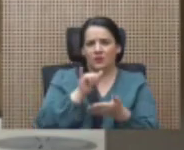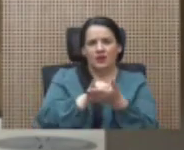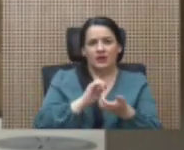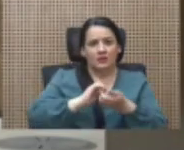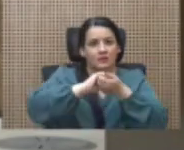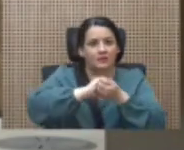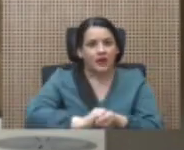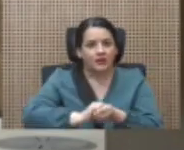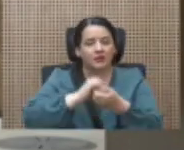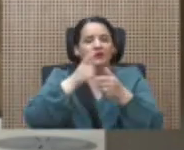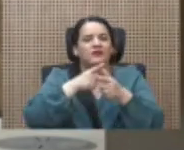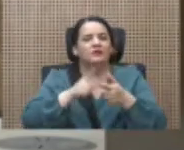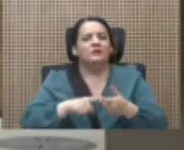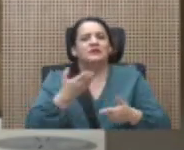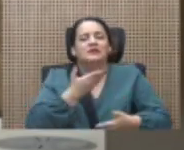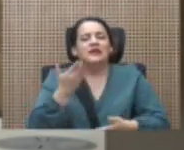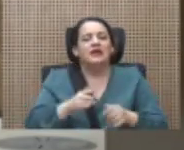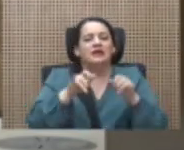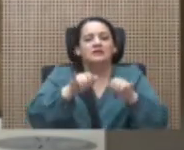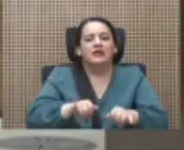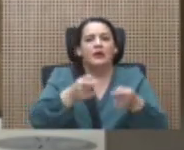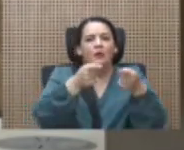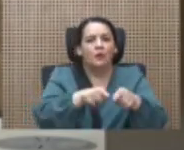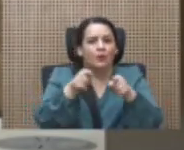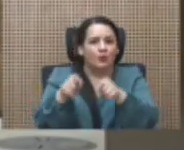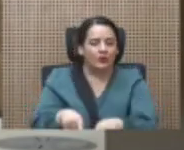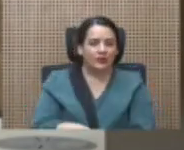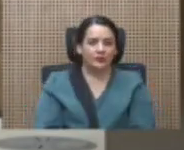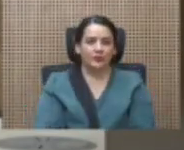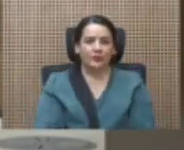pues entonces qué es lo que está ocurriendo